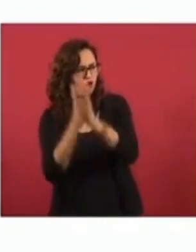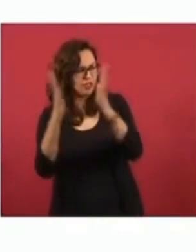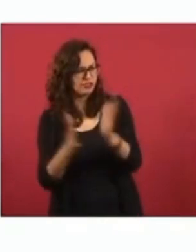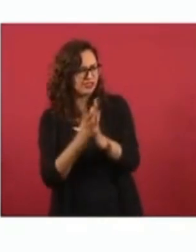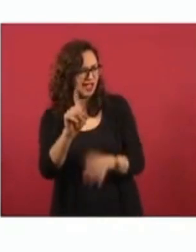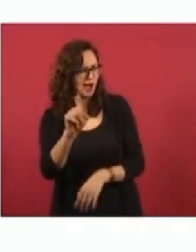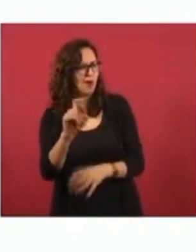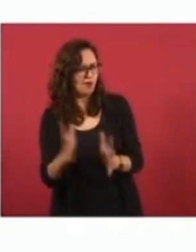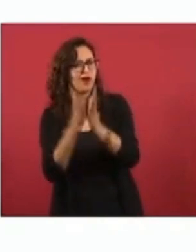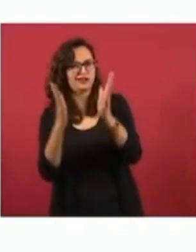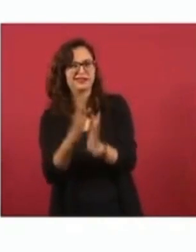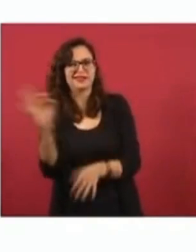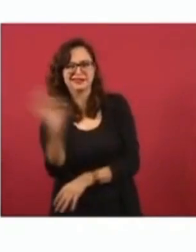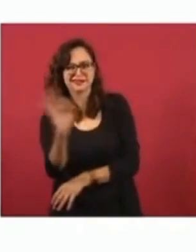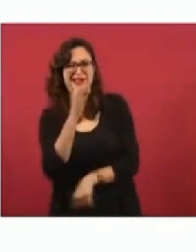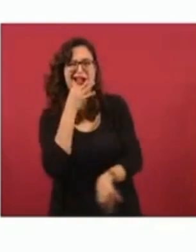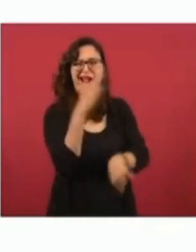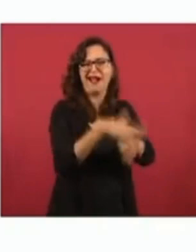patio central.